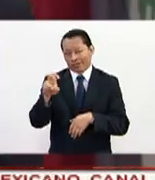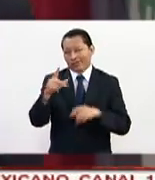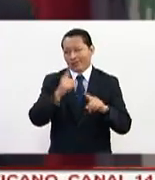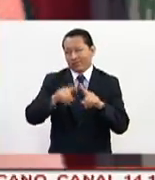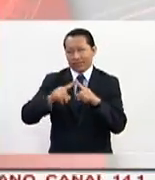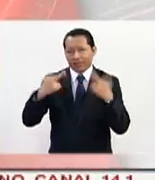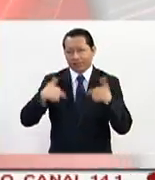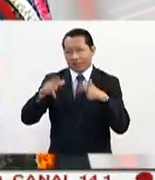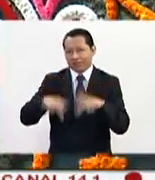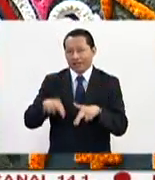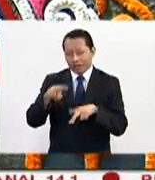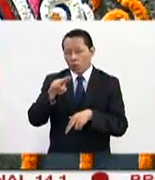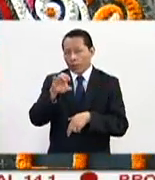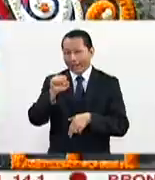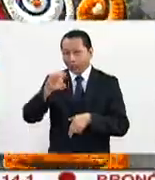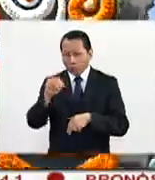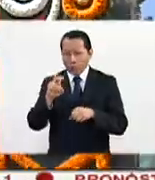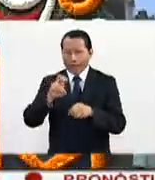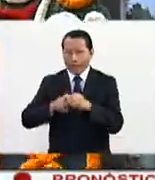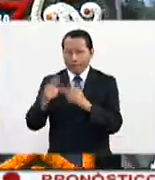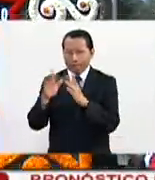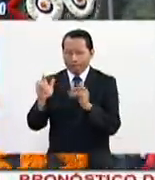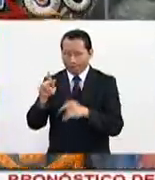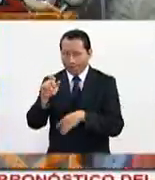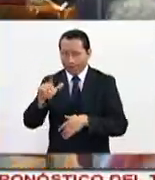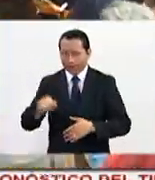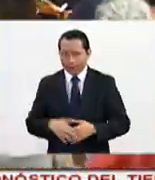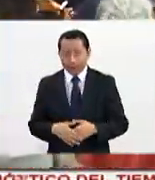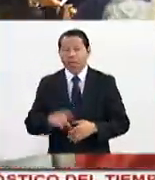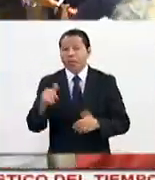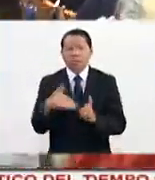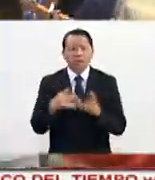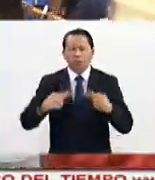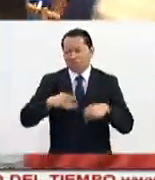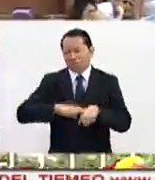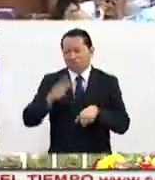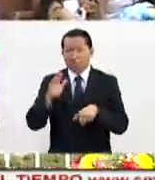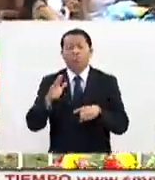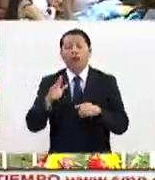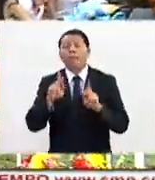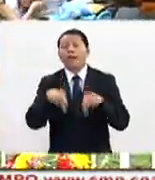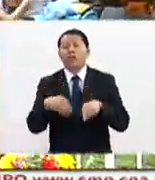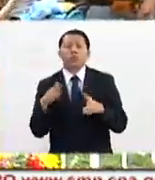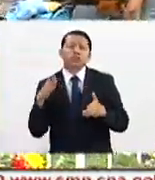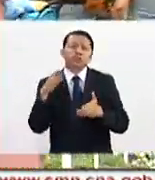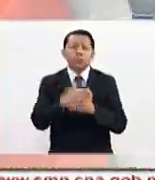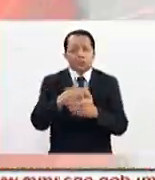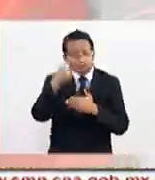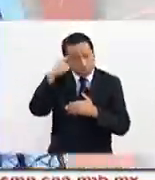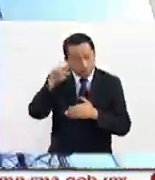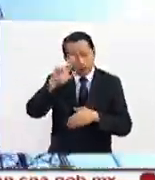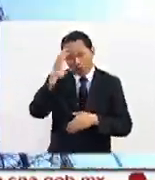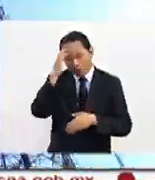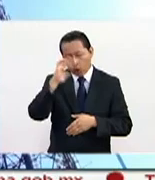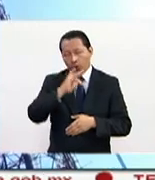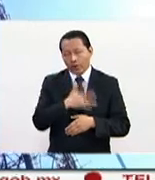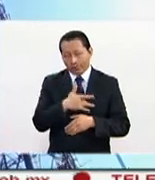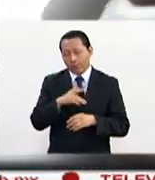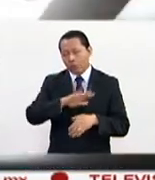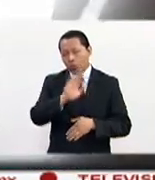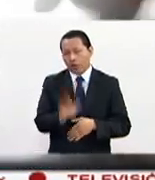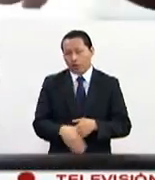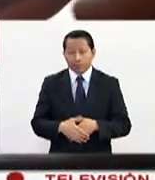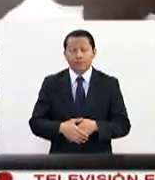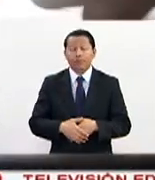París. Miles de personas acudieron a los panteones para recordar a sus muertos. El